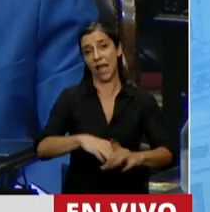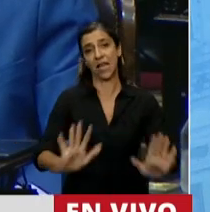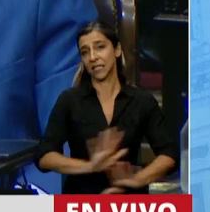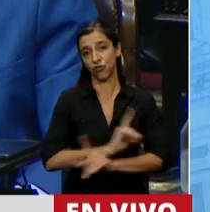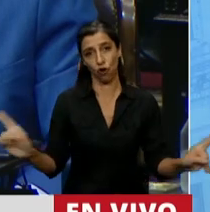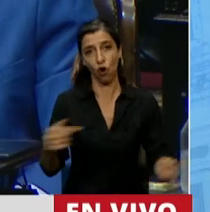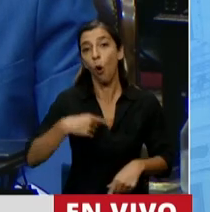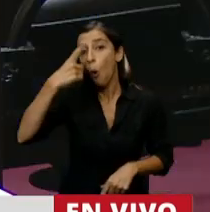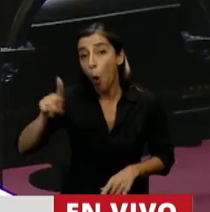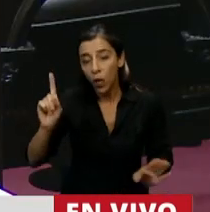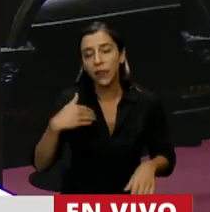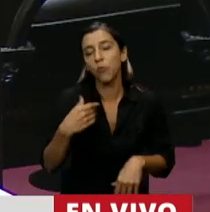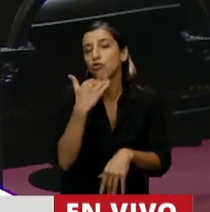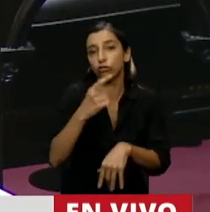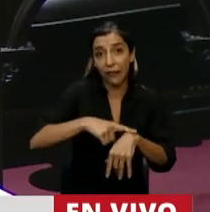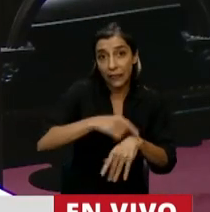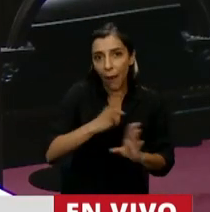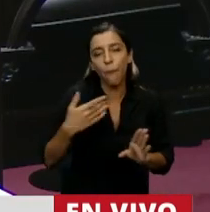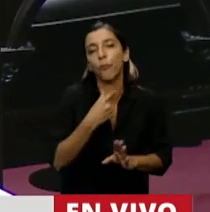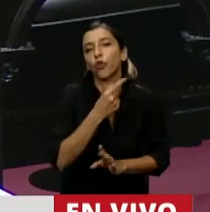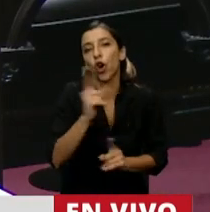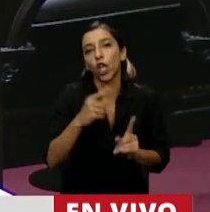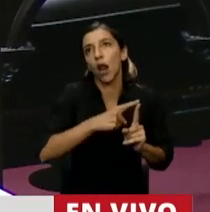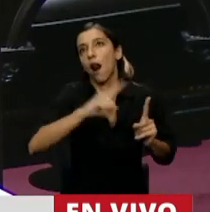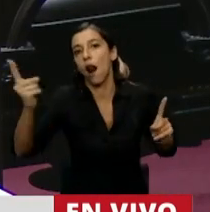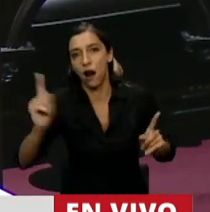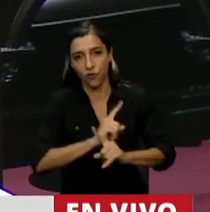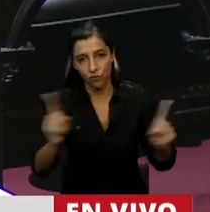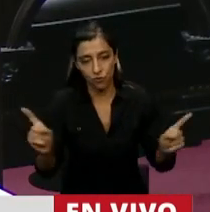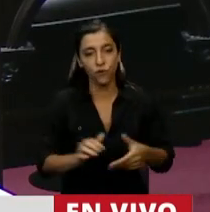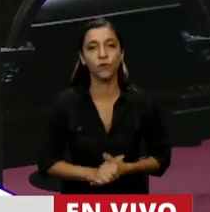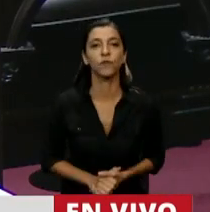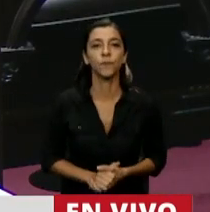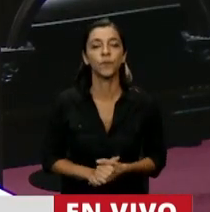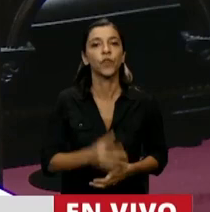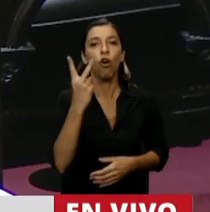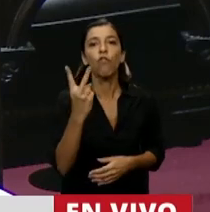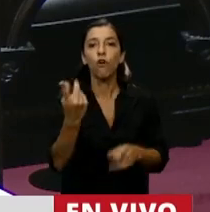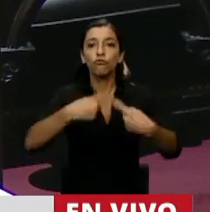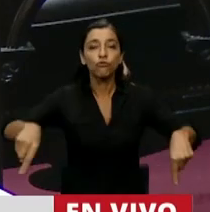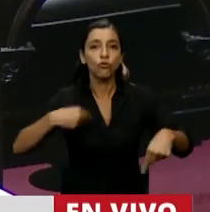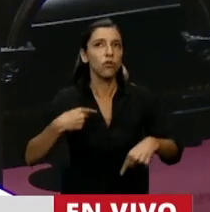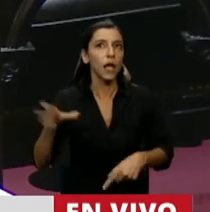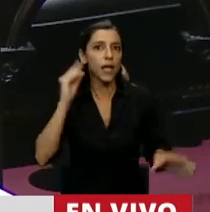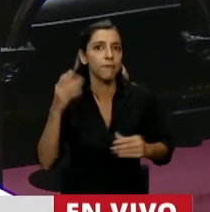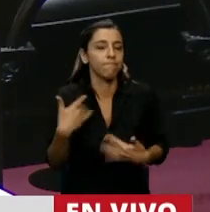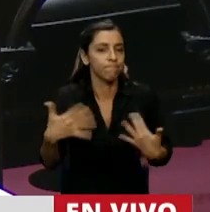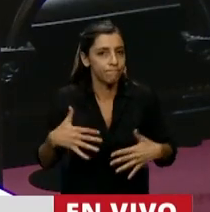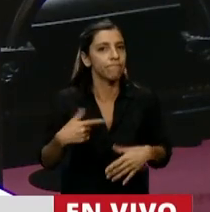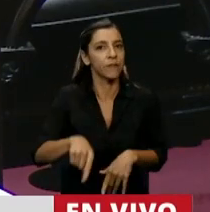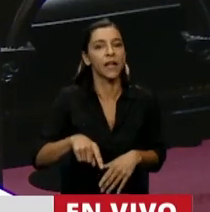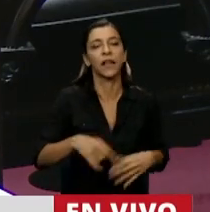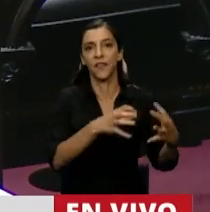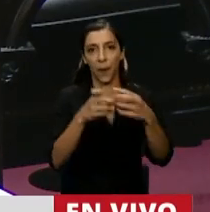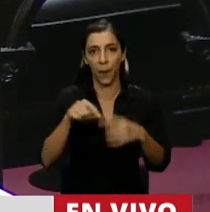no sé cómo vengo con el uso del tiempo, pero no quiero excederme. dos cuestiones que escuché durante este debate en